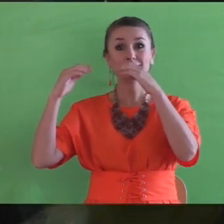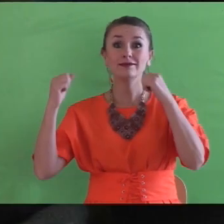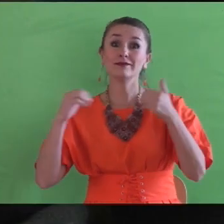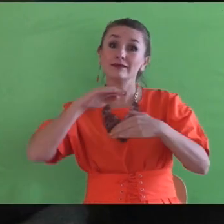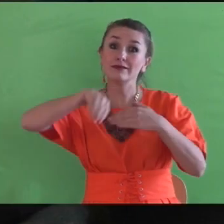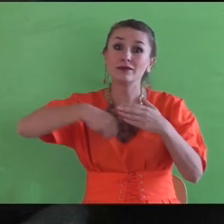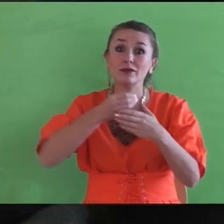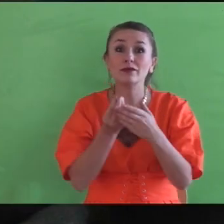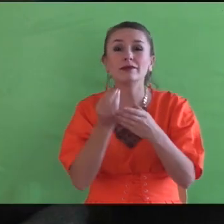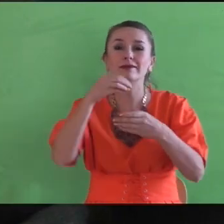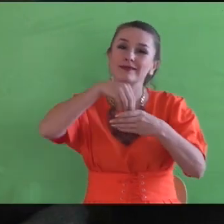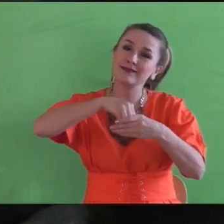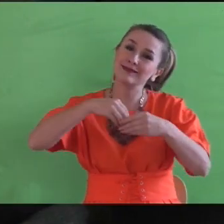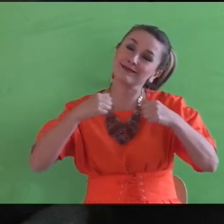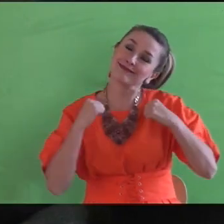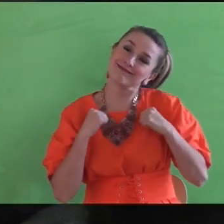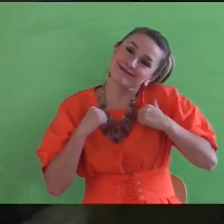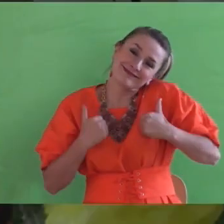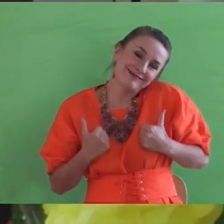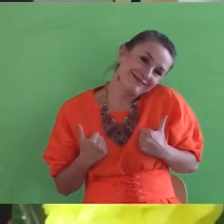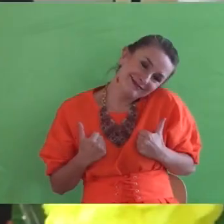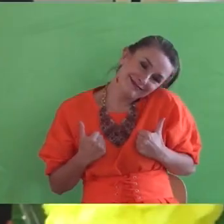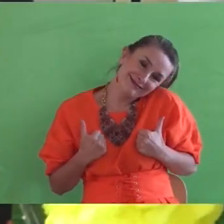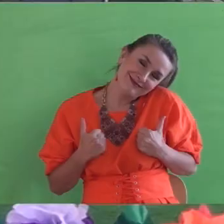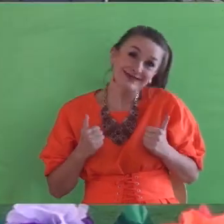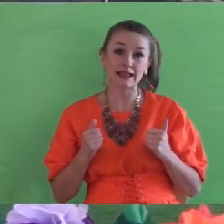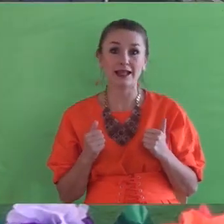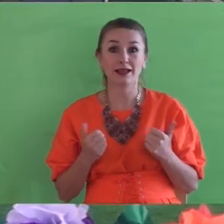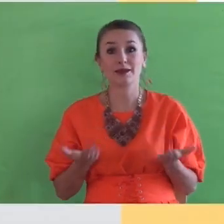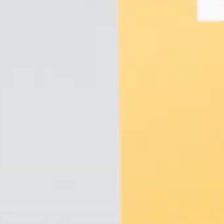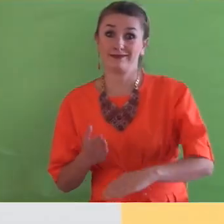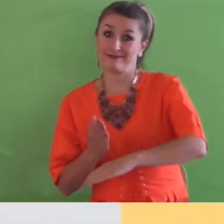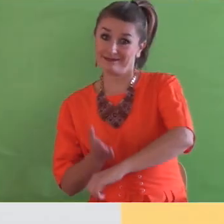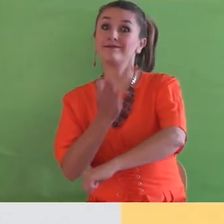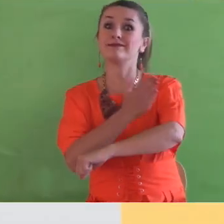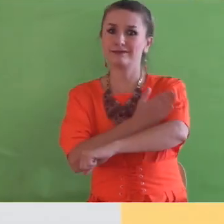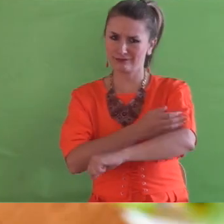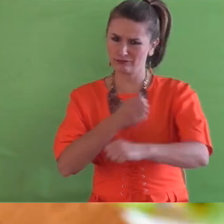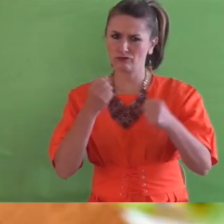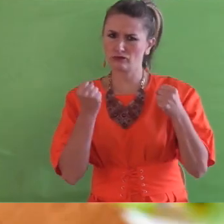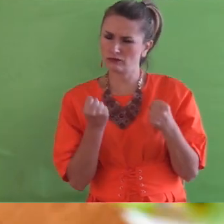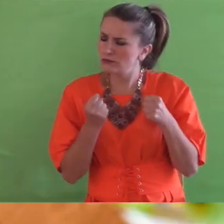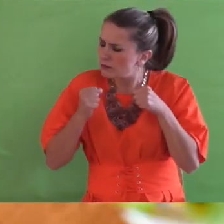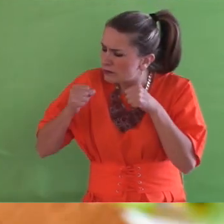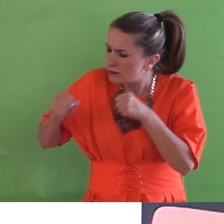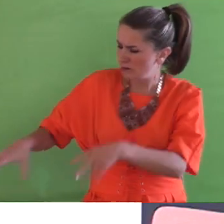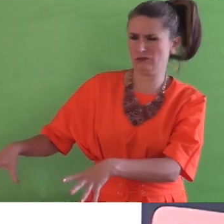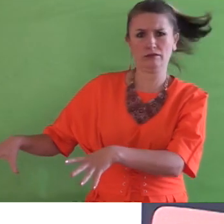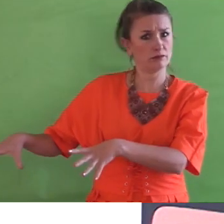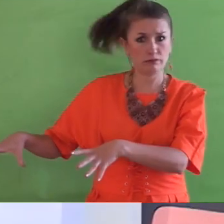una casita donde descansar y antes de